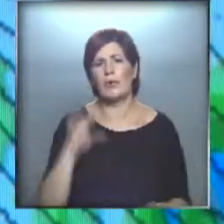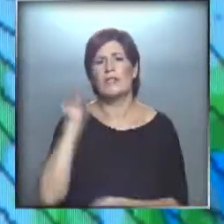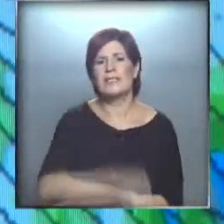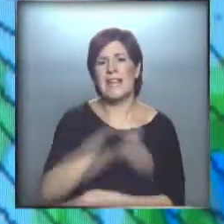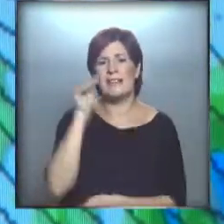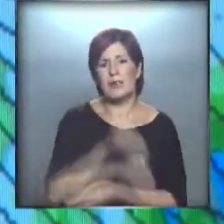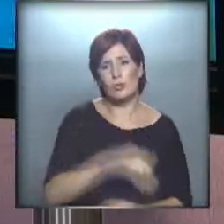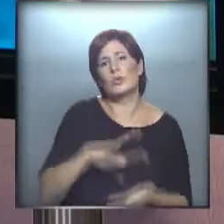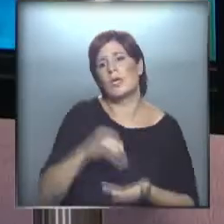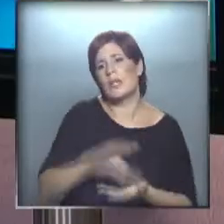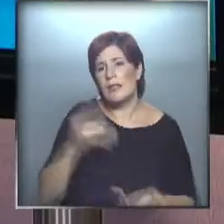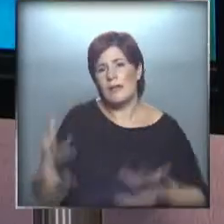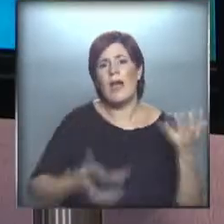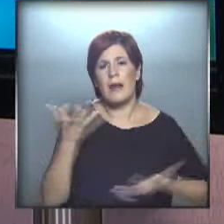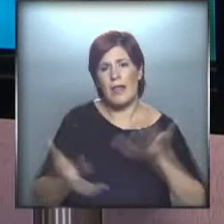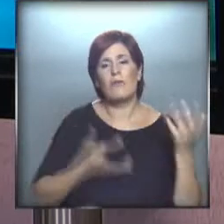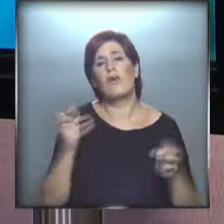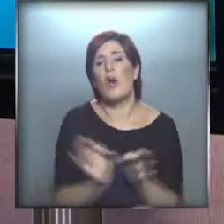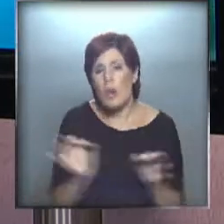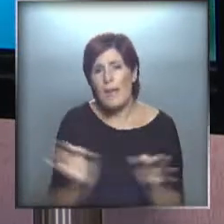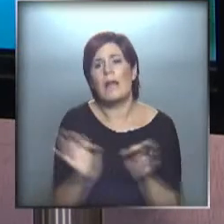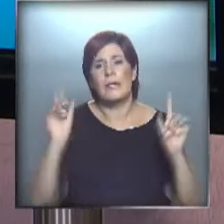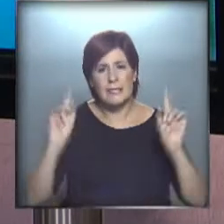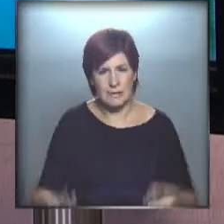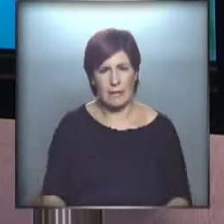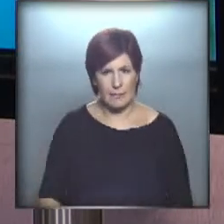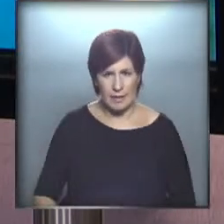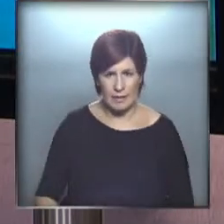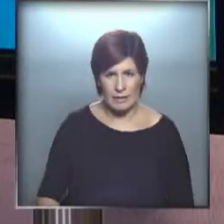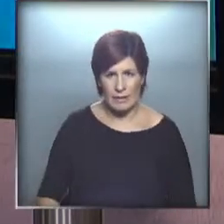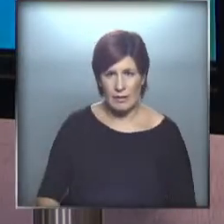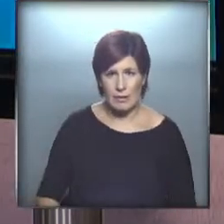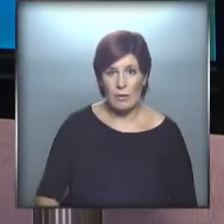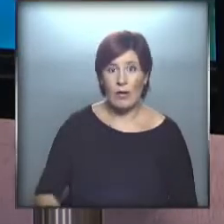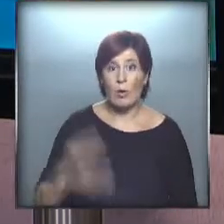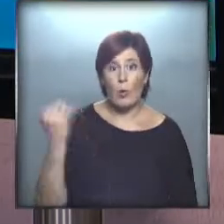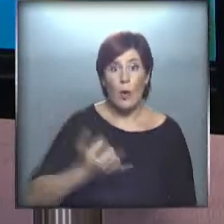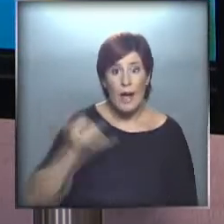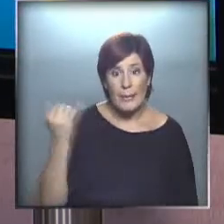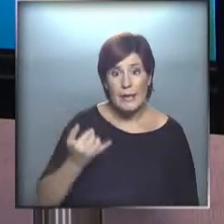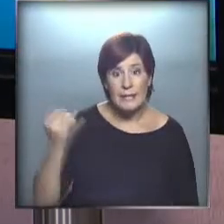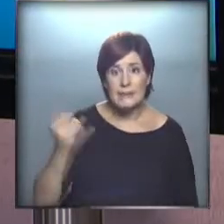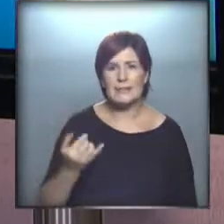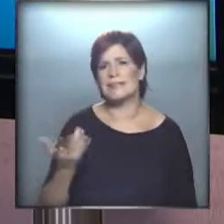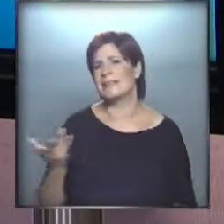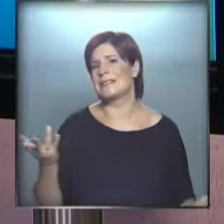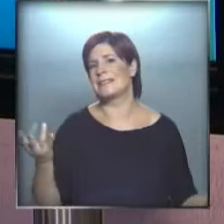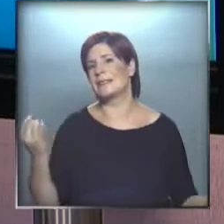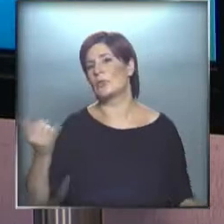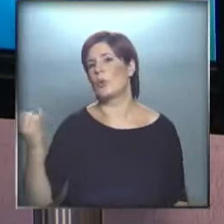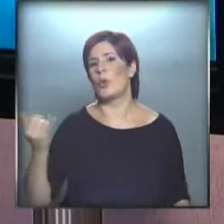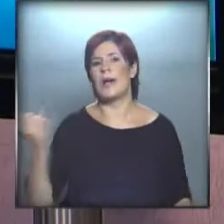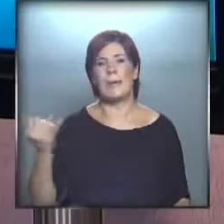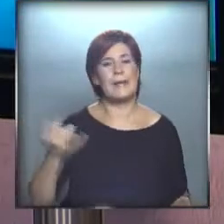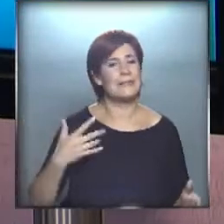y en la provincia de Tierra del Fuego, en Malvinas también. Nos vamos entonces ahora al jueves. ¿Y qué pasa el jueves? Se complica,